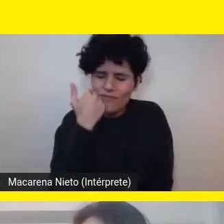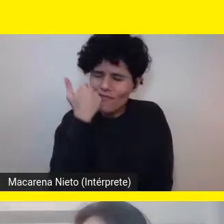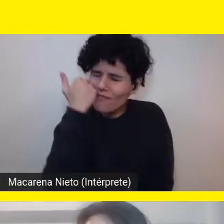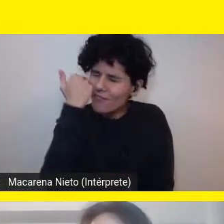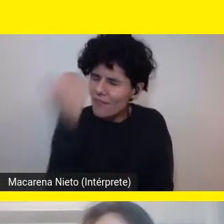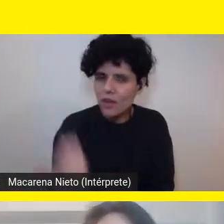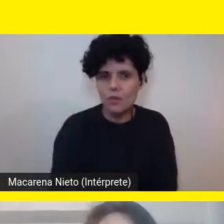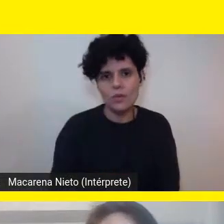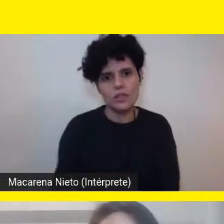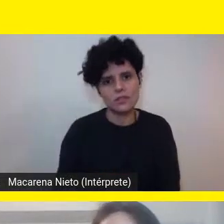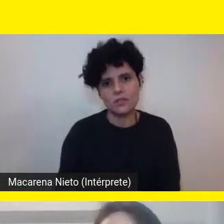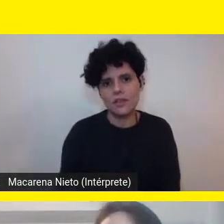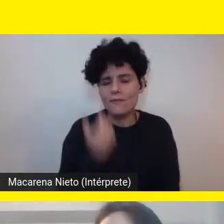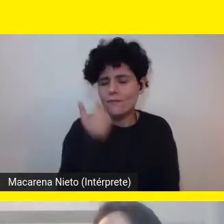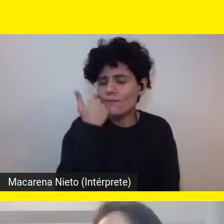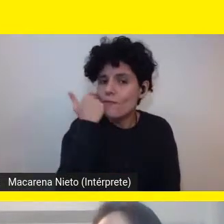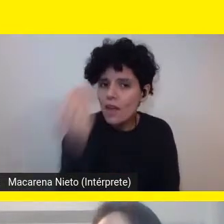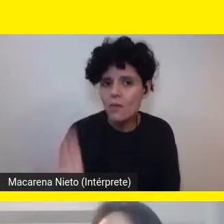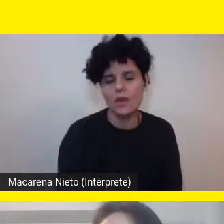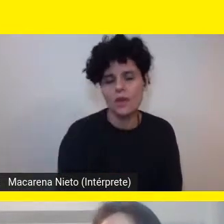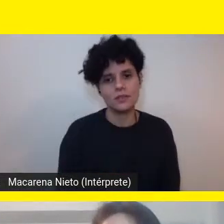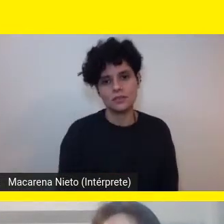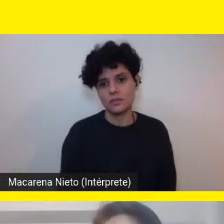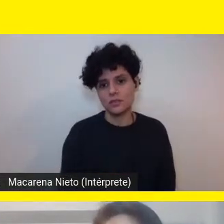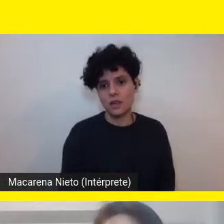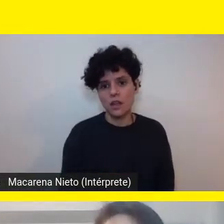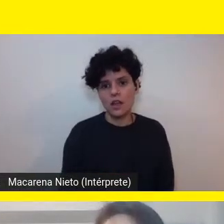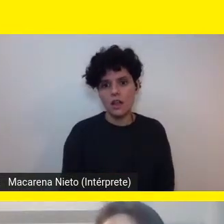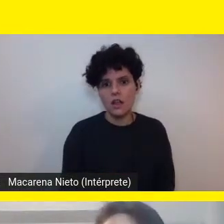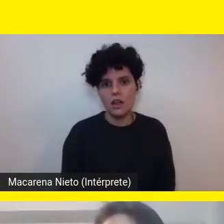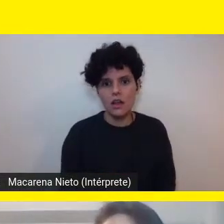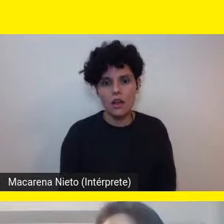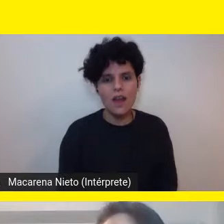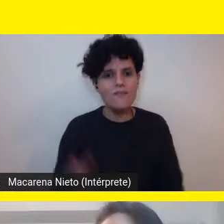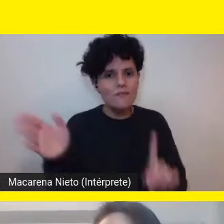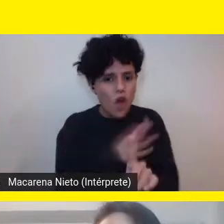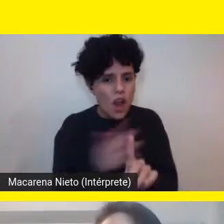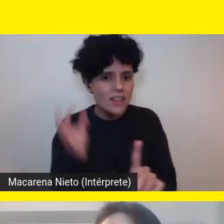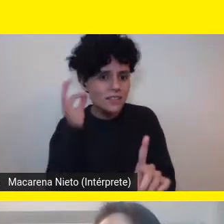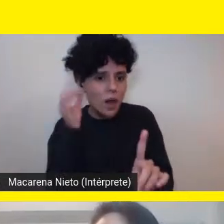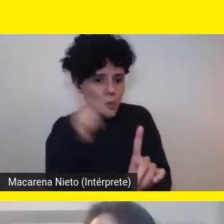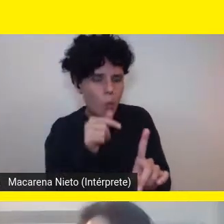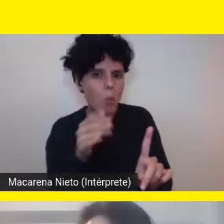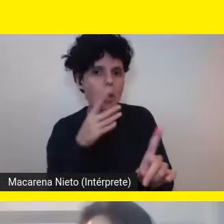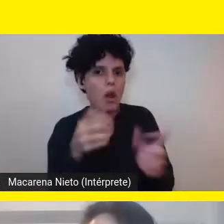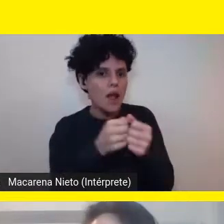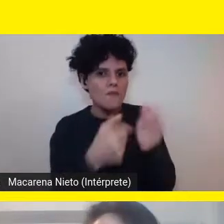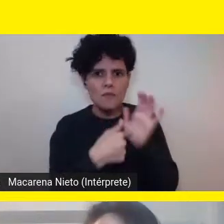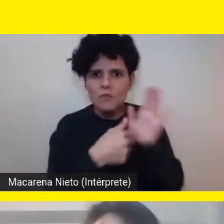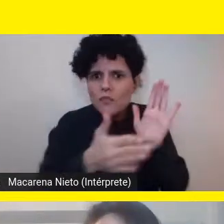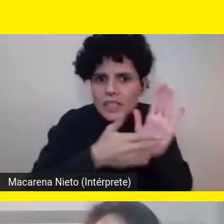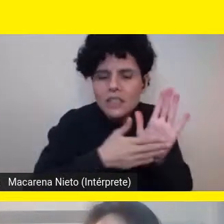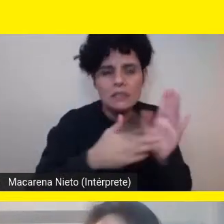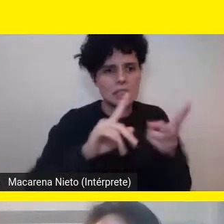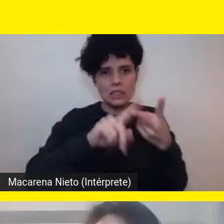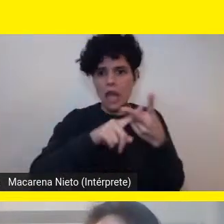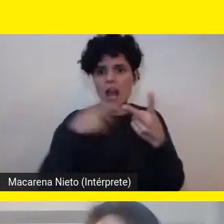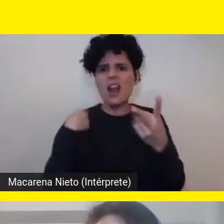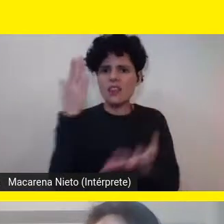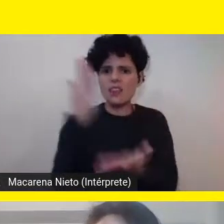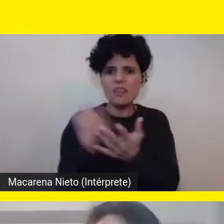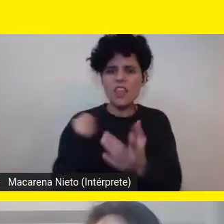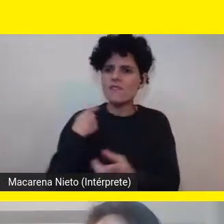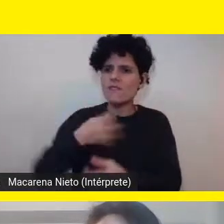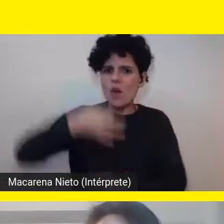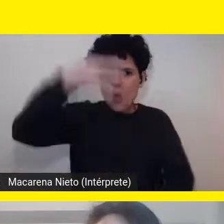es vergonzoso. Tiene que visibilizar la violencia que vive la mujer, tiene que perseguirla, tiene que cumplir un rol más protagónico dentro